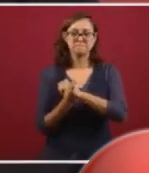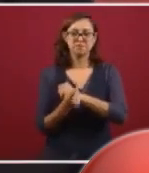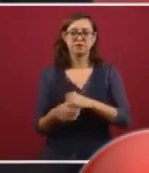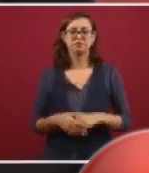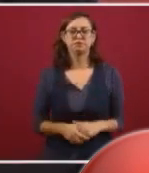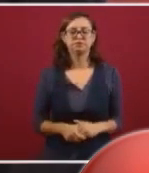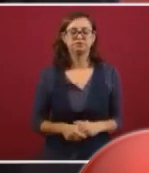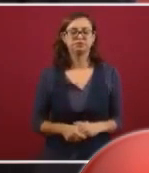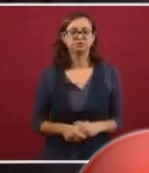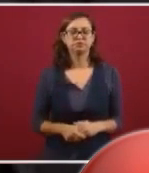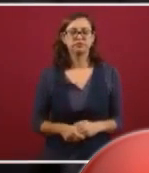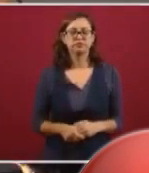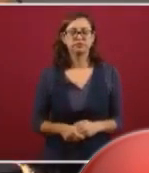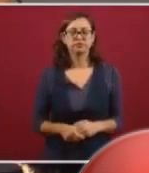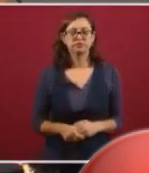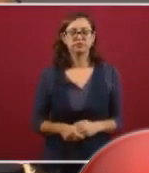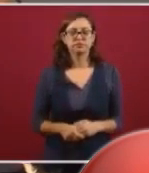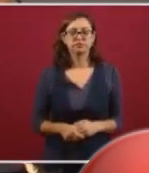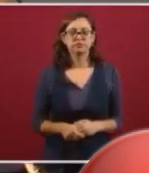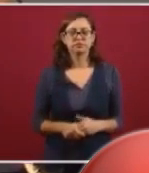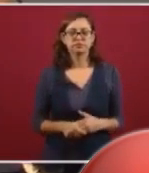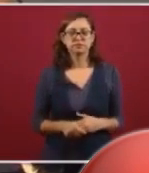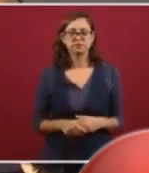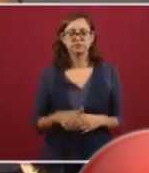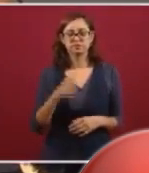que solo